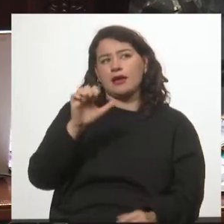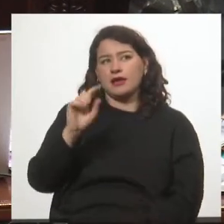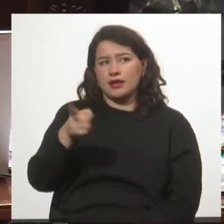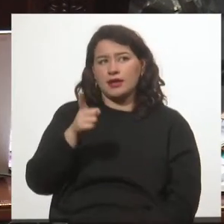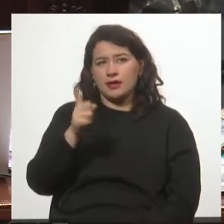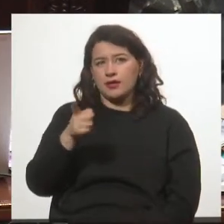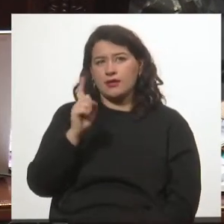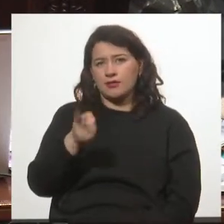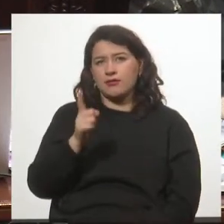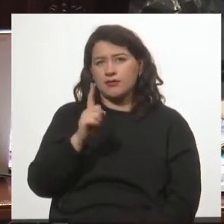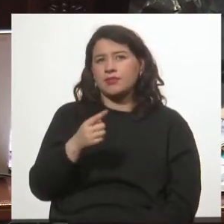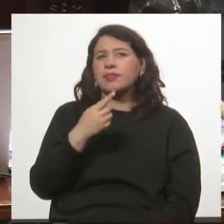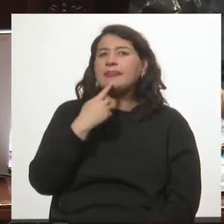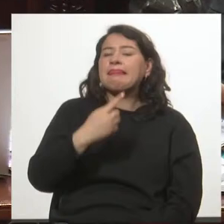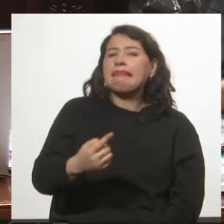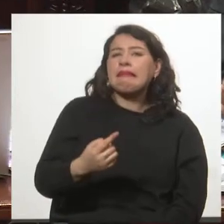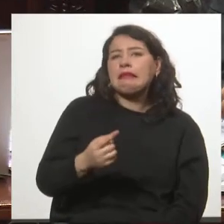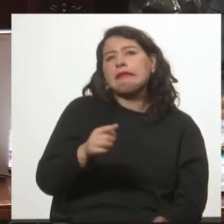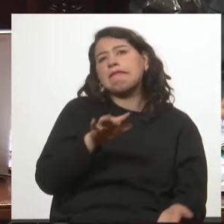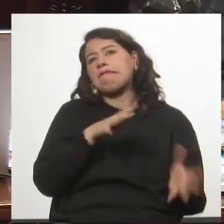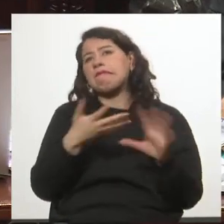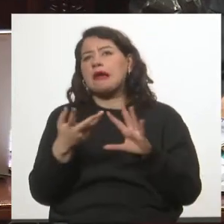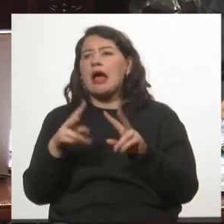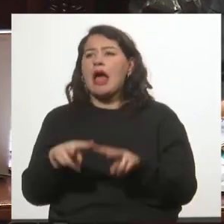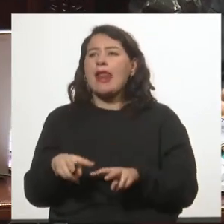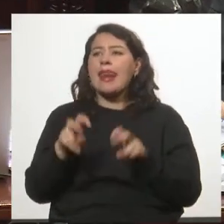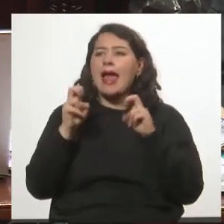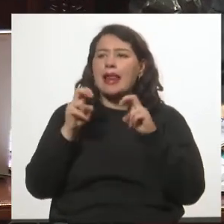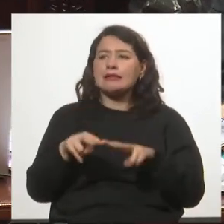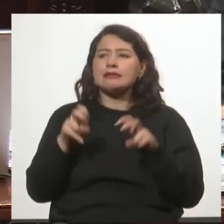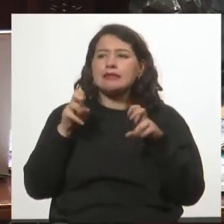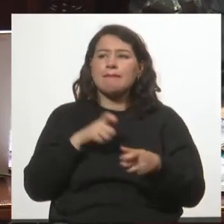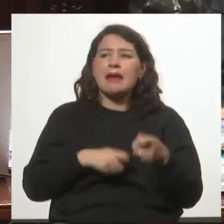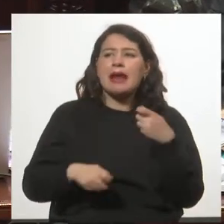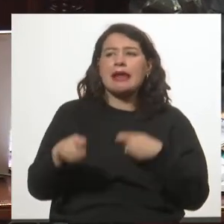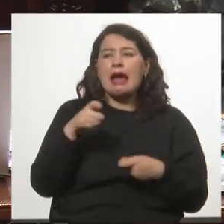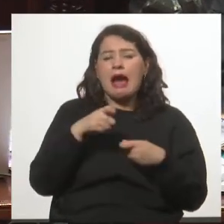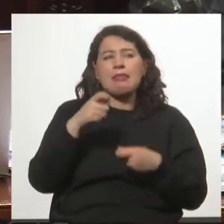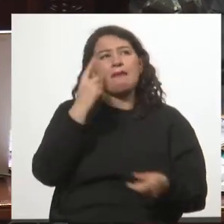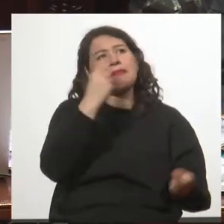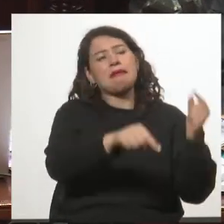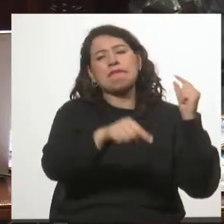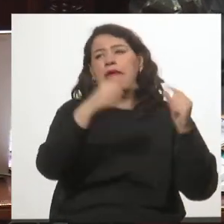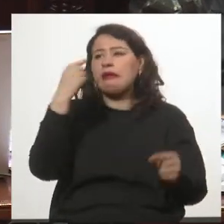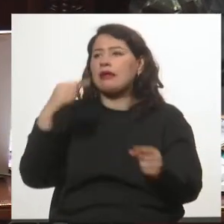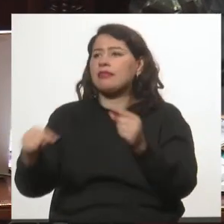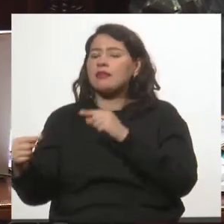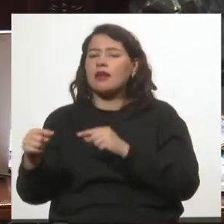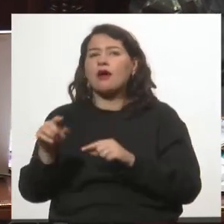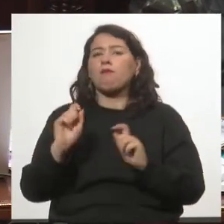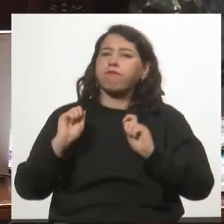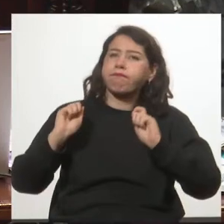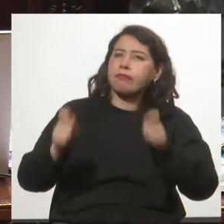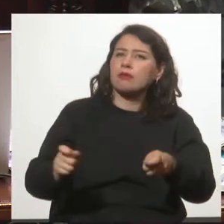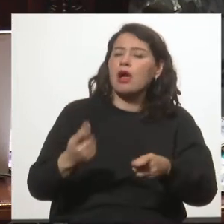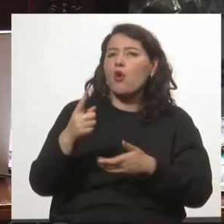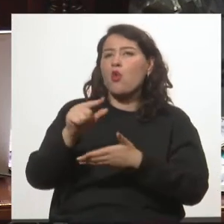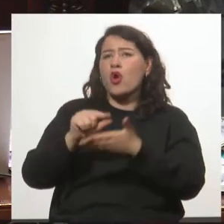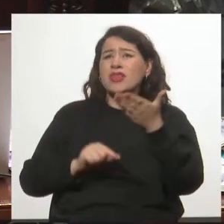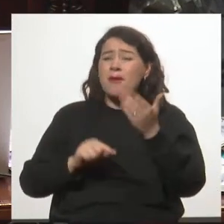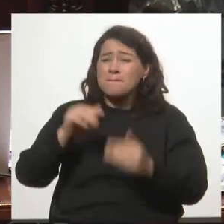vagamente se dice que se hizo un análisis de mercado multidisciplinario y se adjudica este contrato